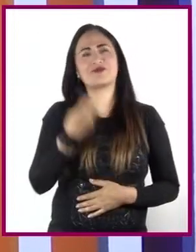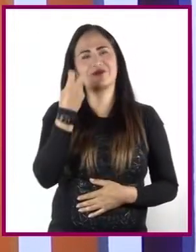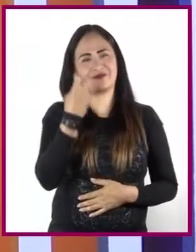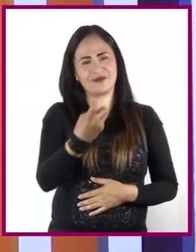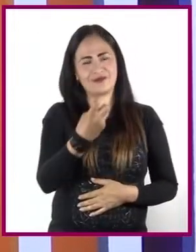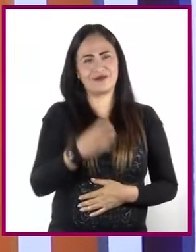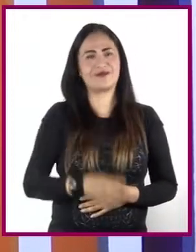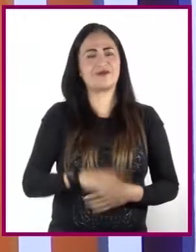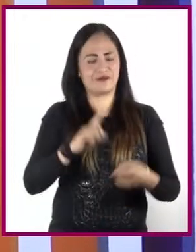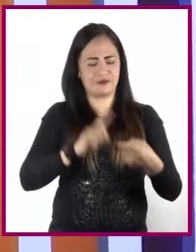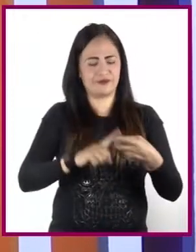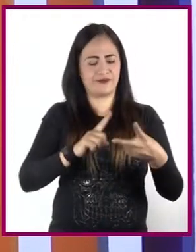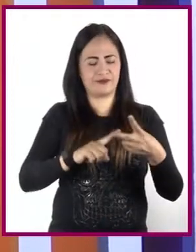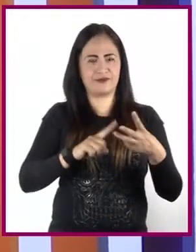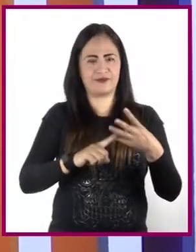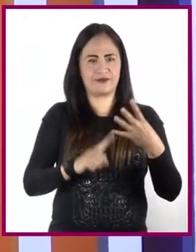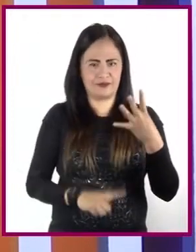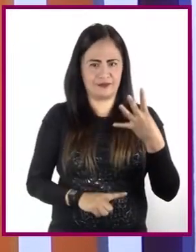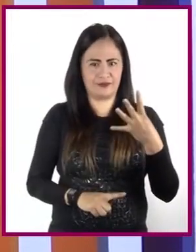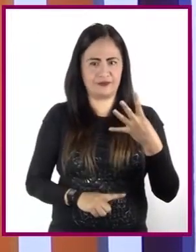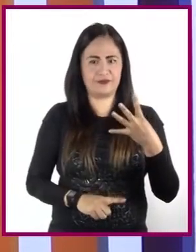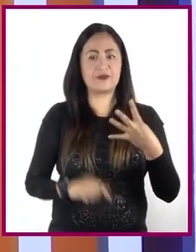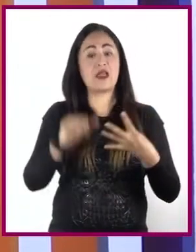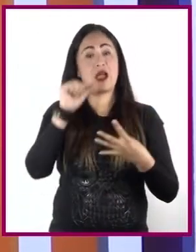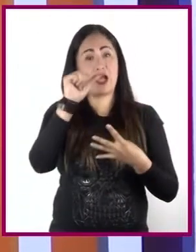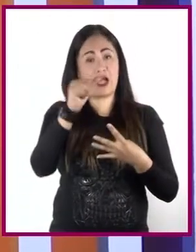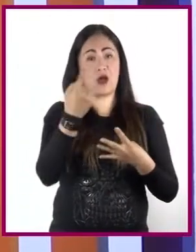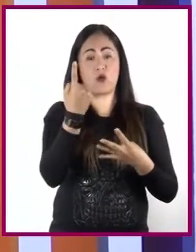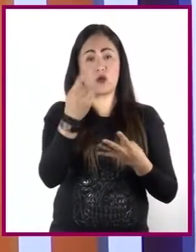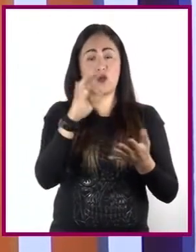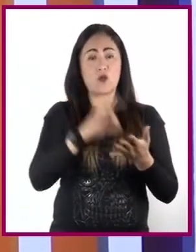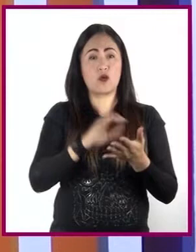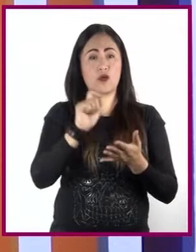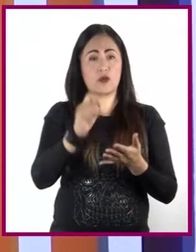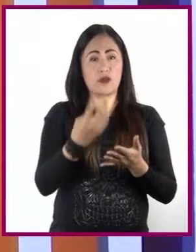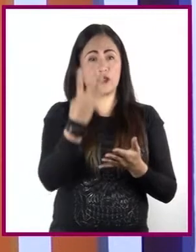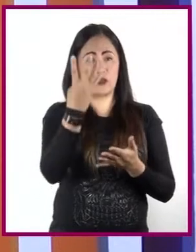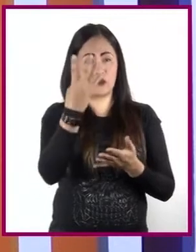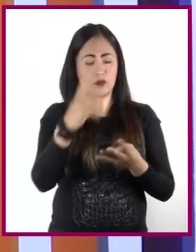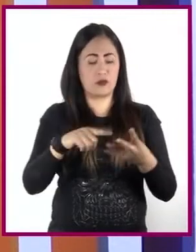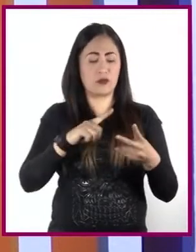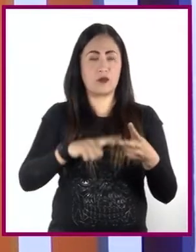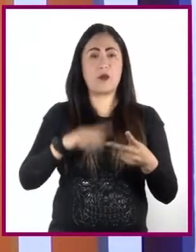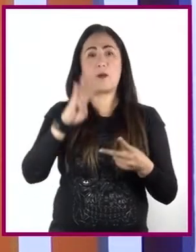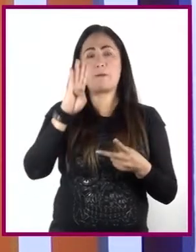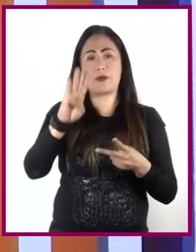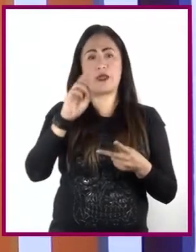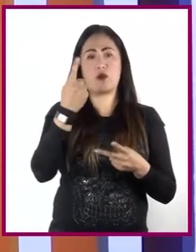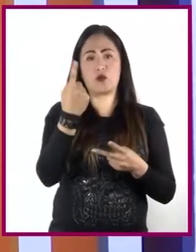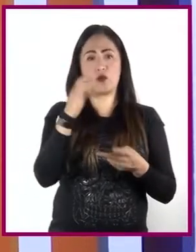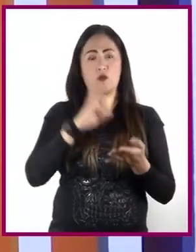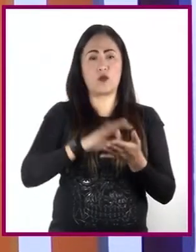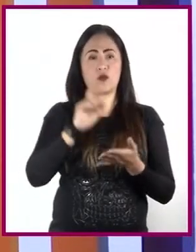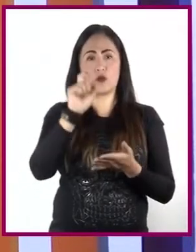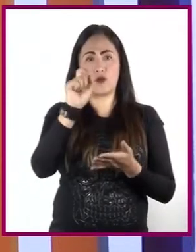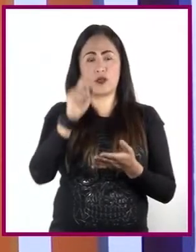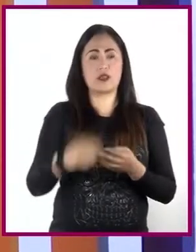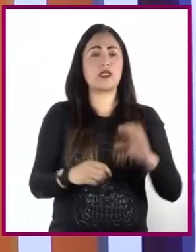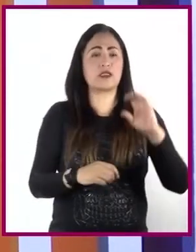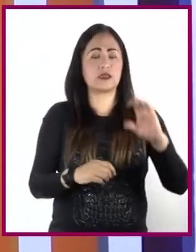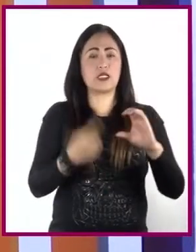pregunta tenemos las opciones: A, 1.24, B, 1.20,